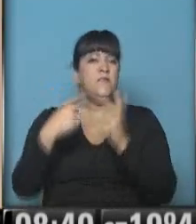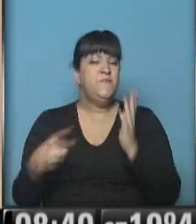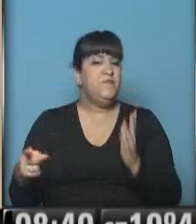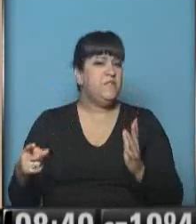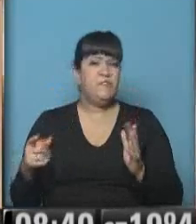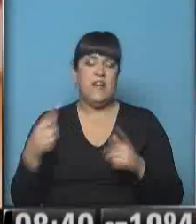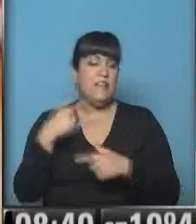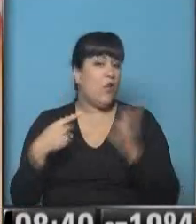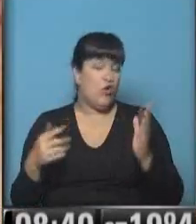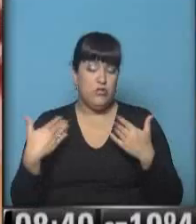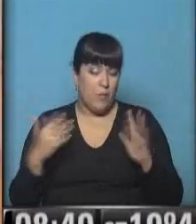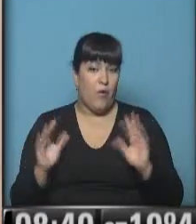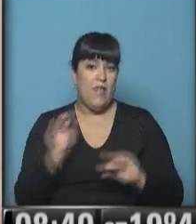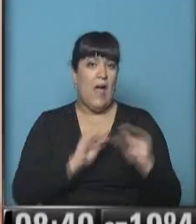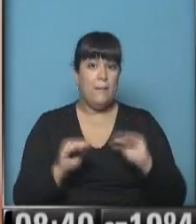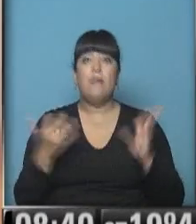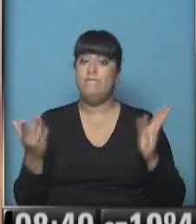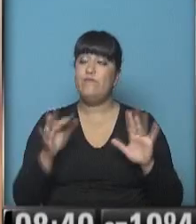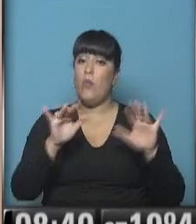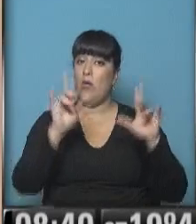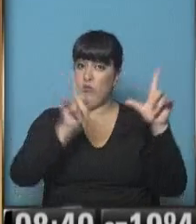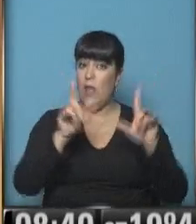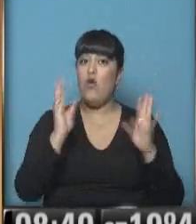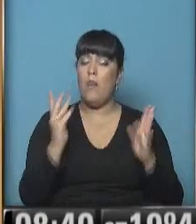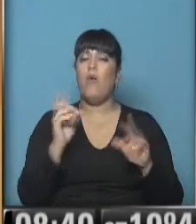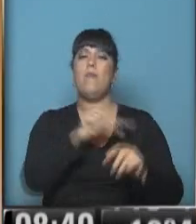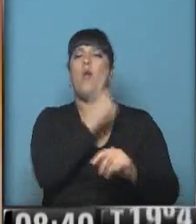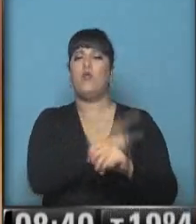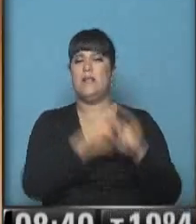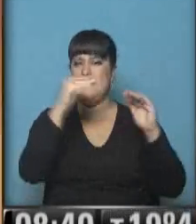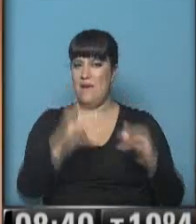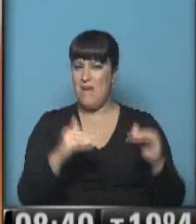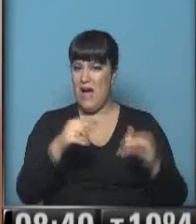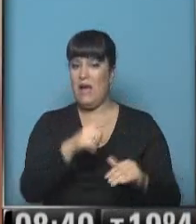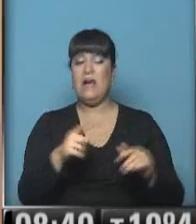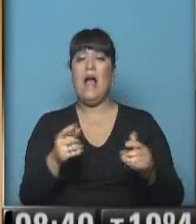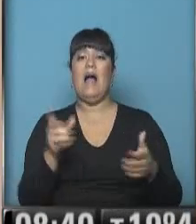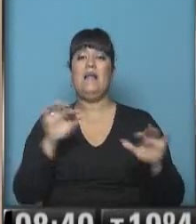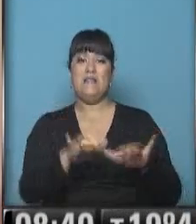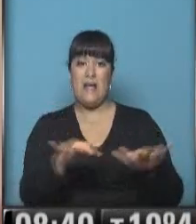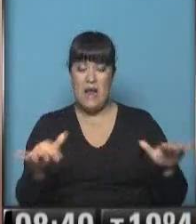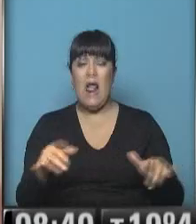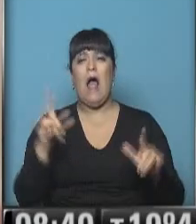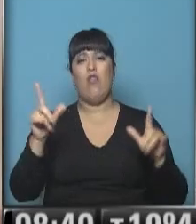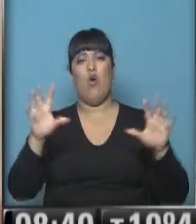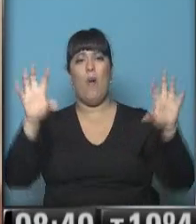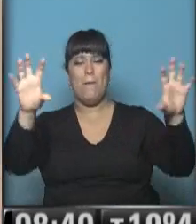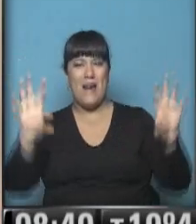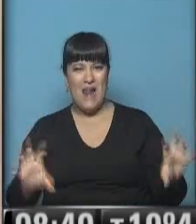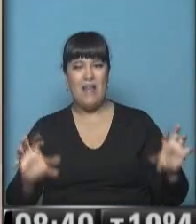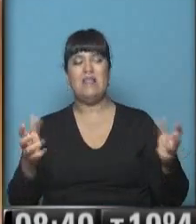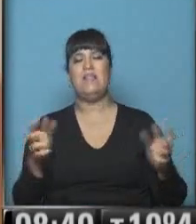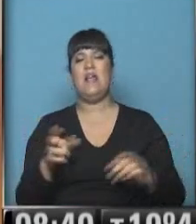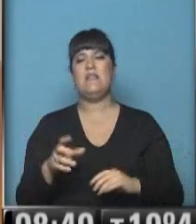de dispositivos entre ellos una computadora de baja potencia se le agrega un teclado se le arman los parlantes se le arma